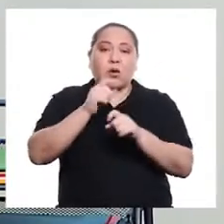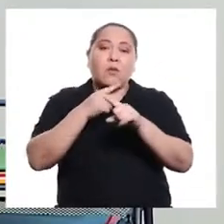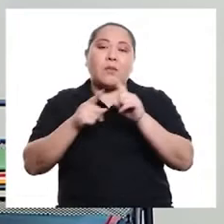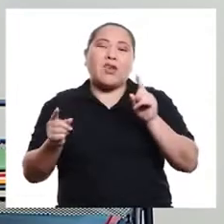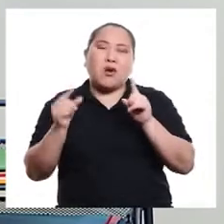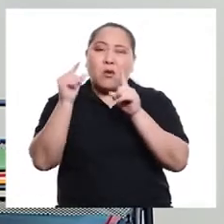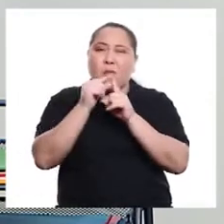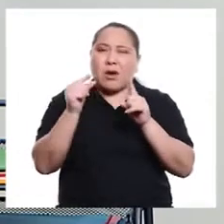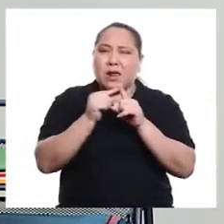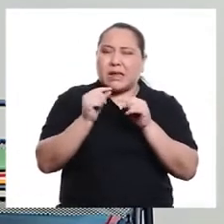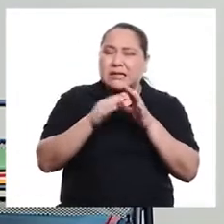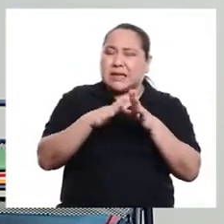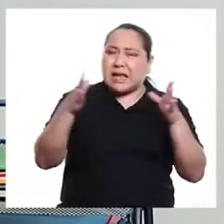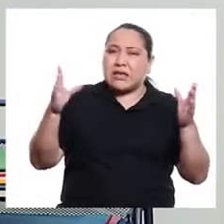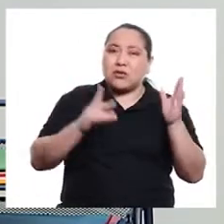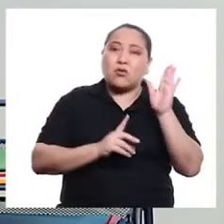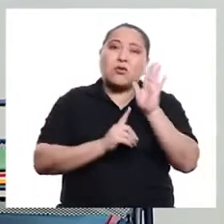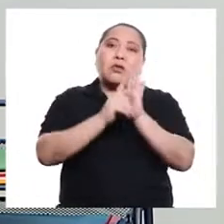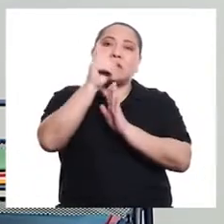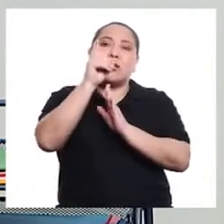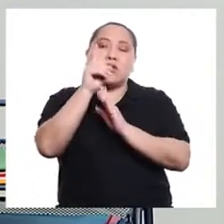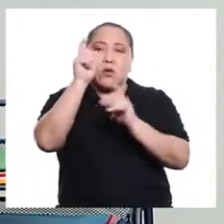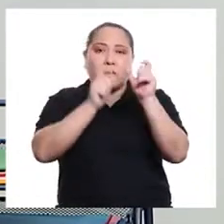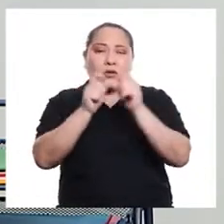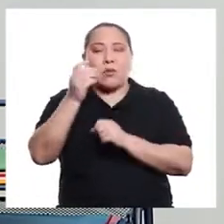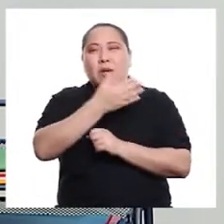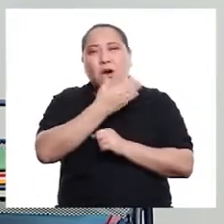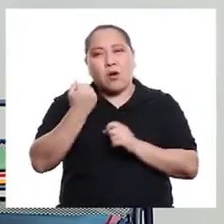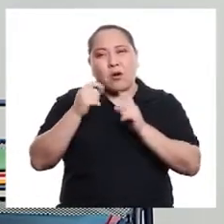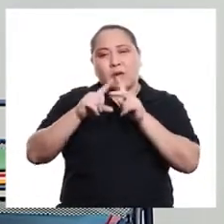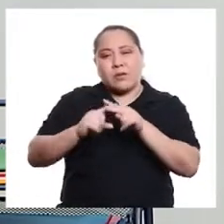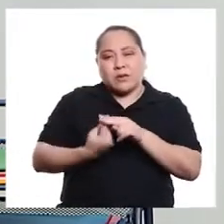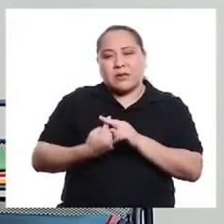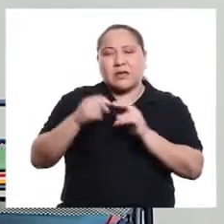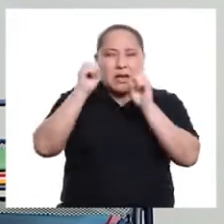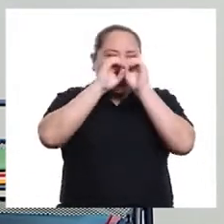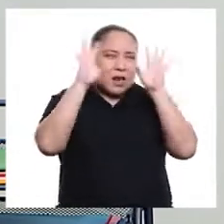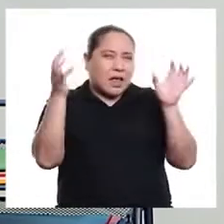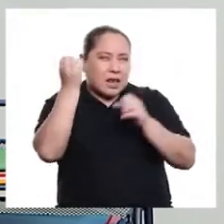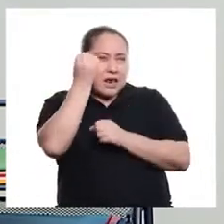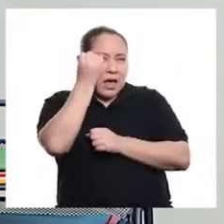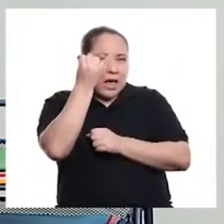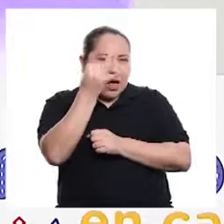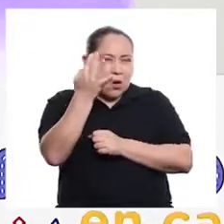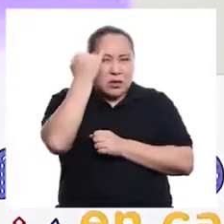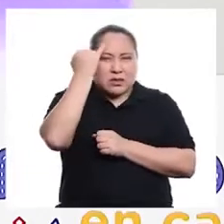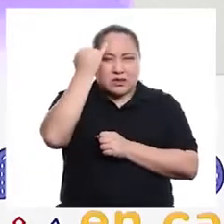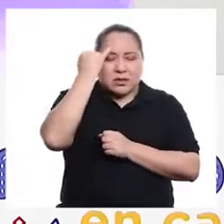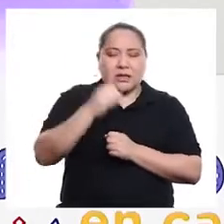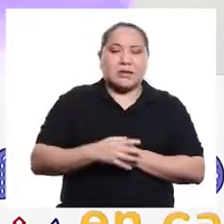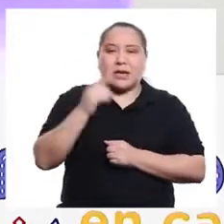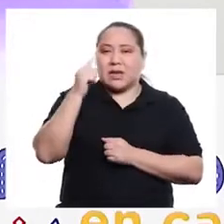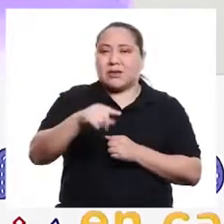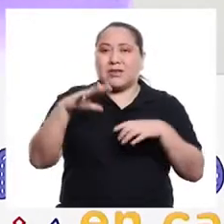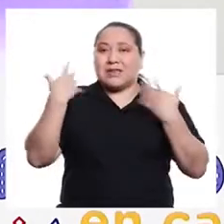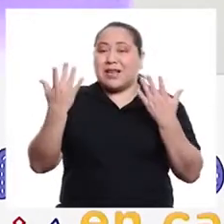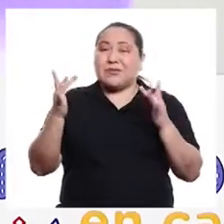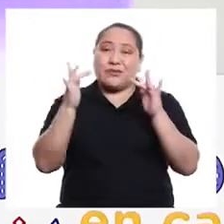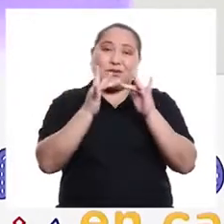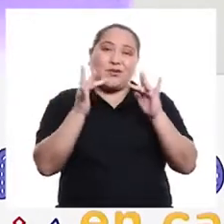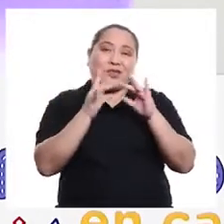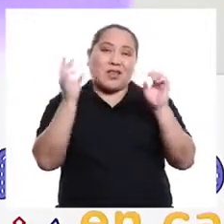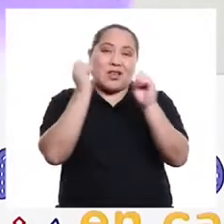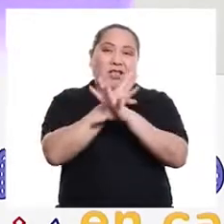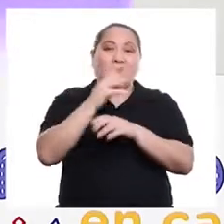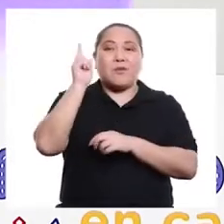tan amplios como desarrollo humano, creo que es mejor empezar por tener claras algunas definiciones. Por eso ya tenemos en línea a